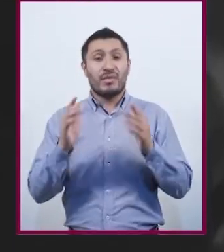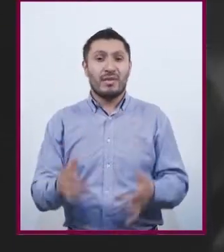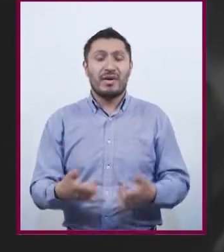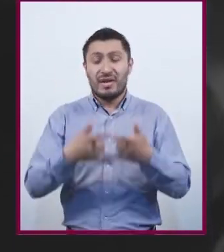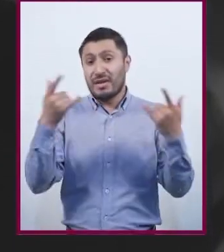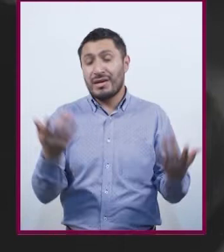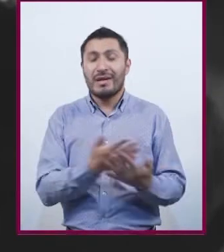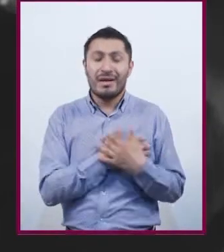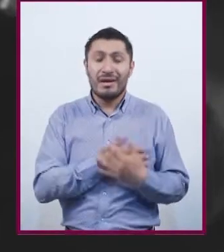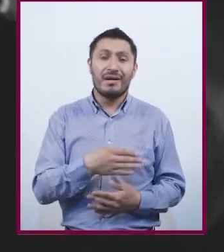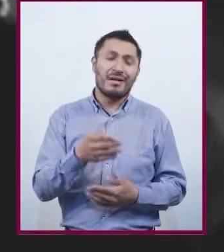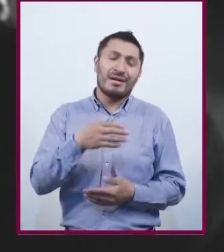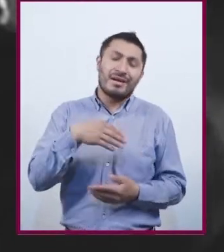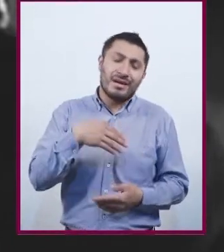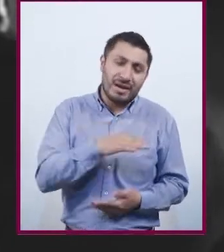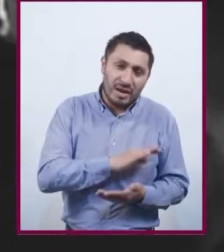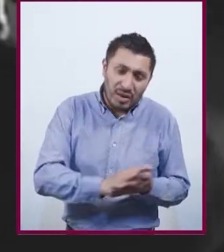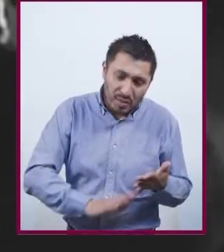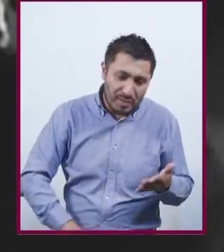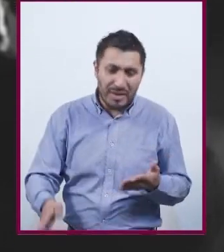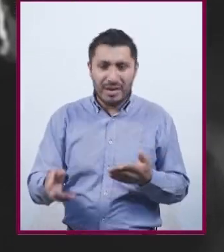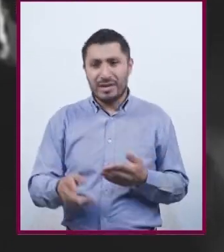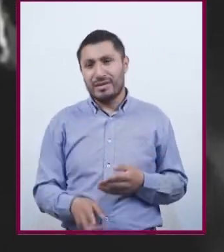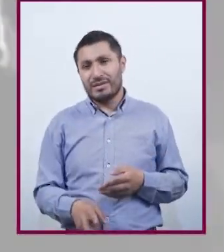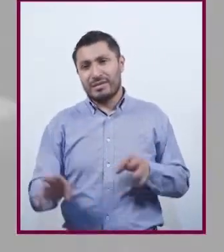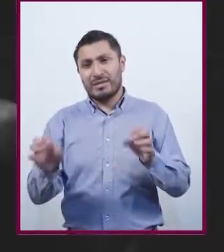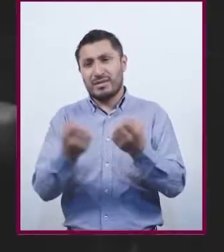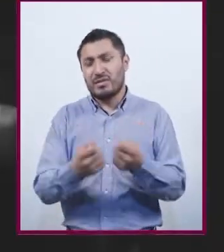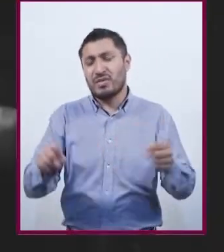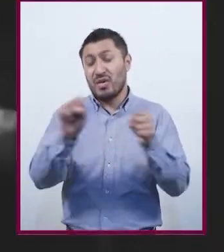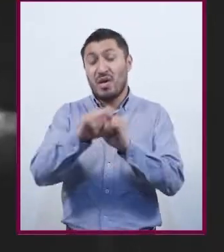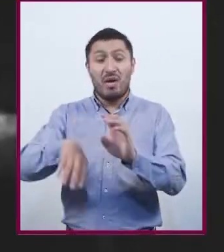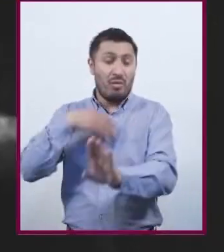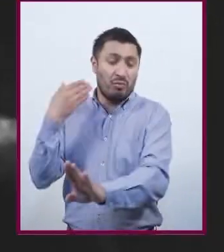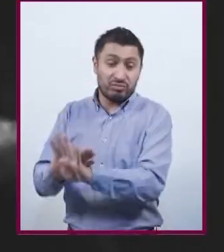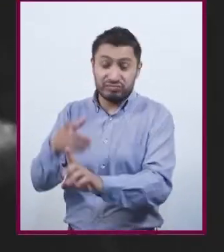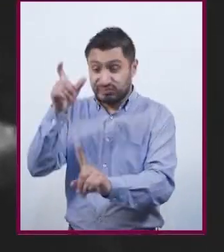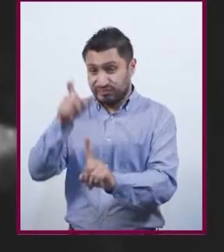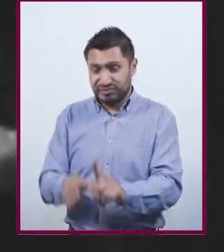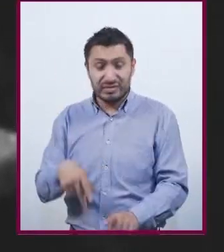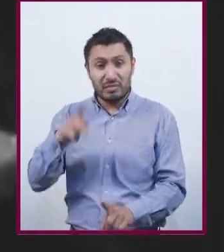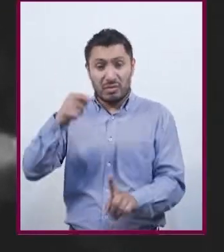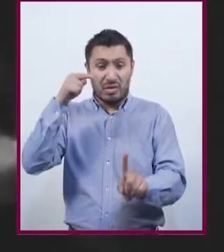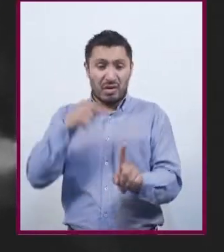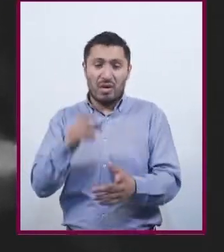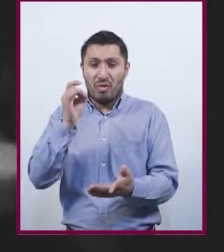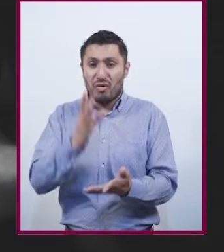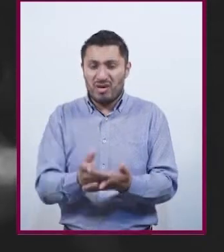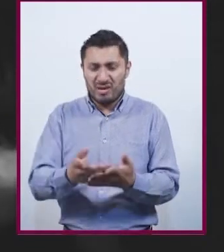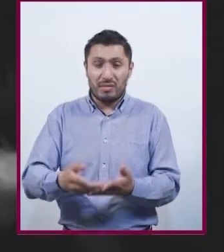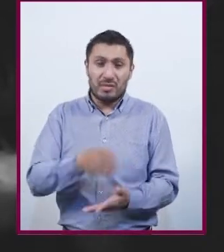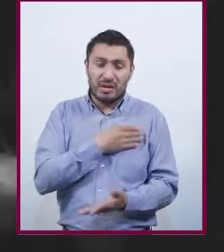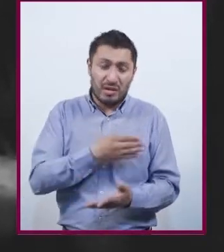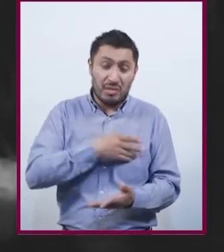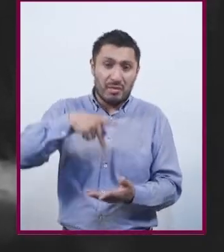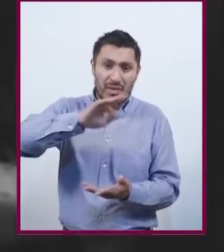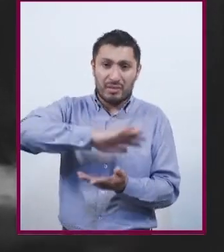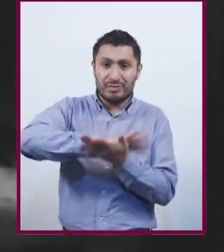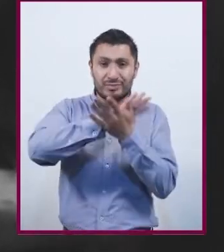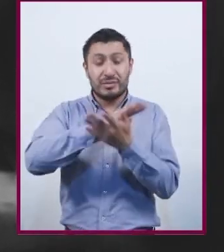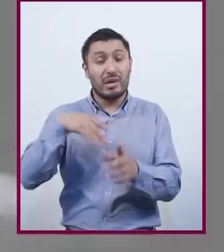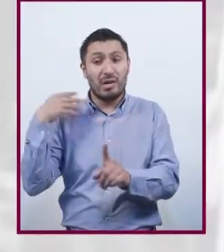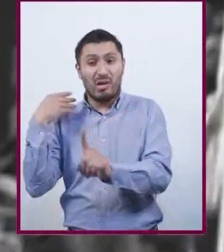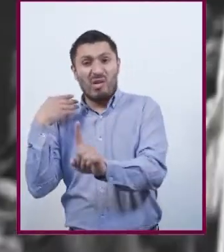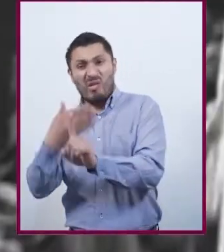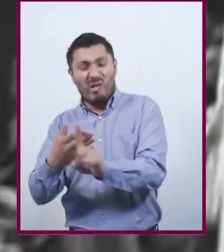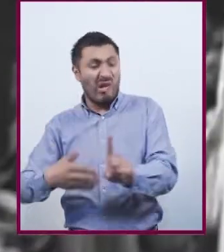literatura romántica. Un alma noble víctima de la sociedad que, sin embargo, no tiene más opción que volverse malvado